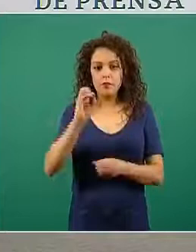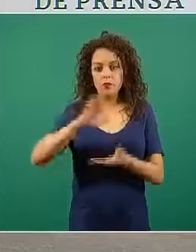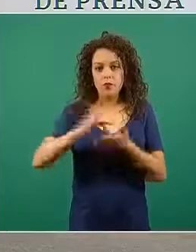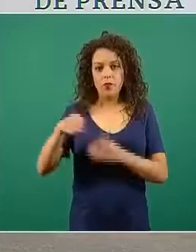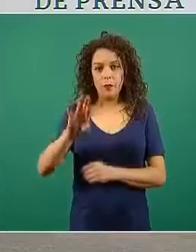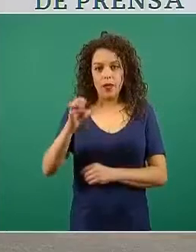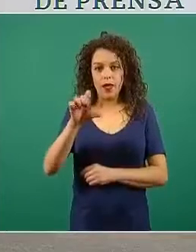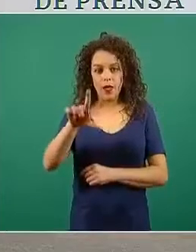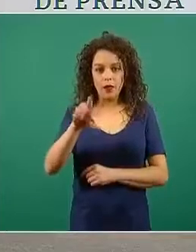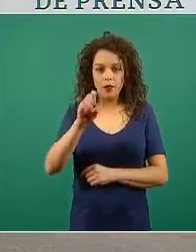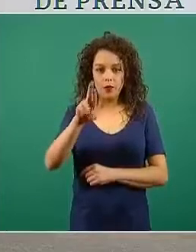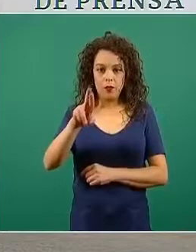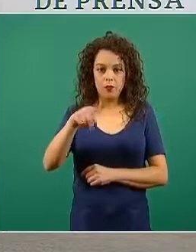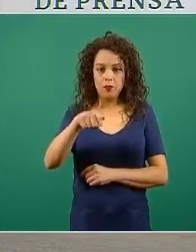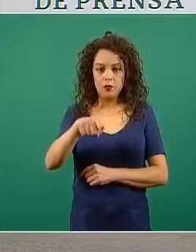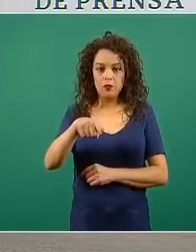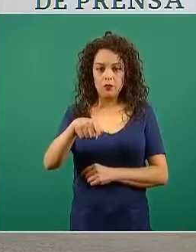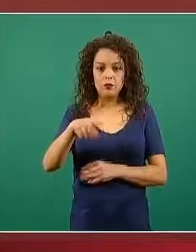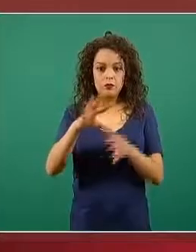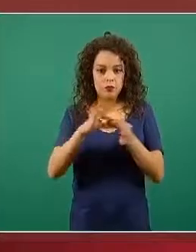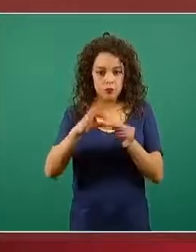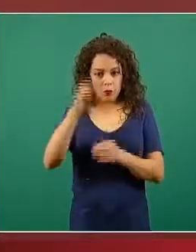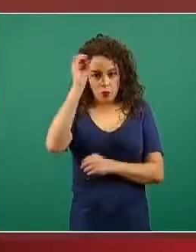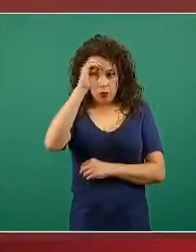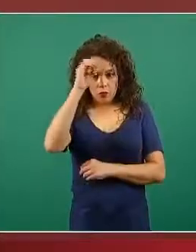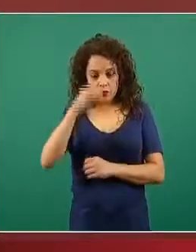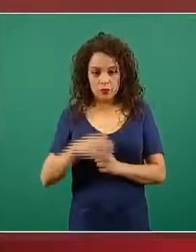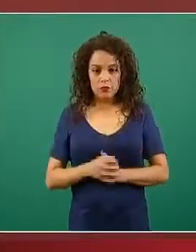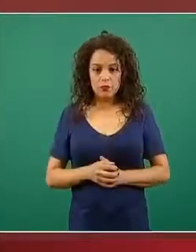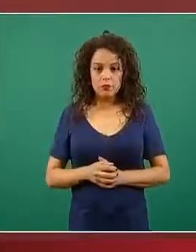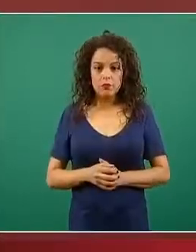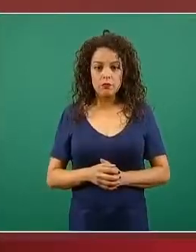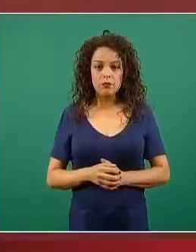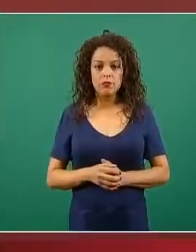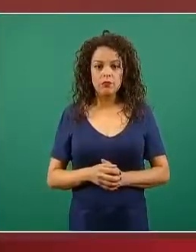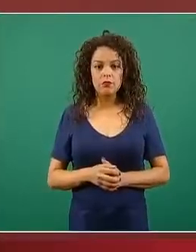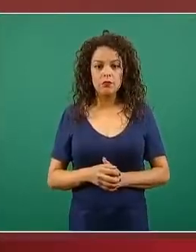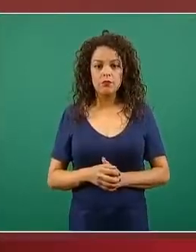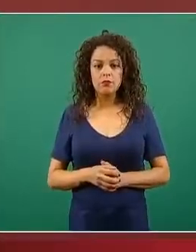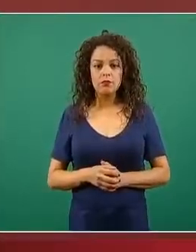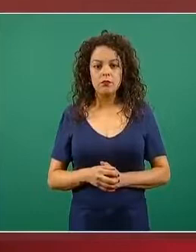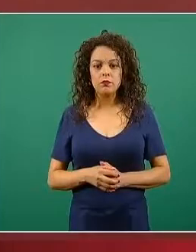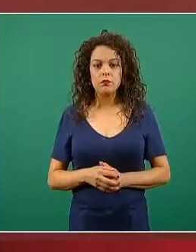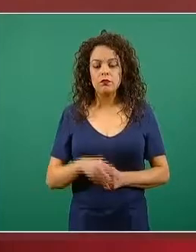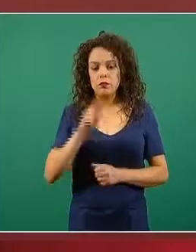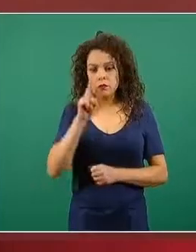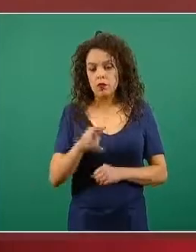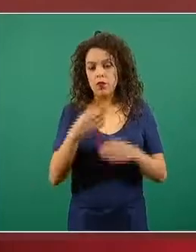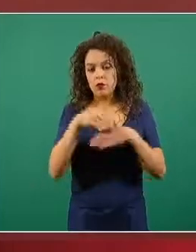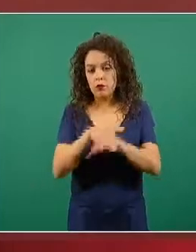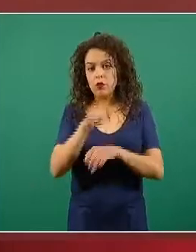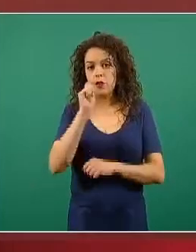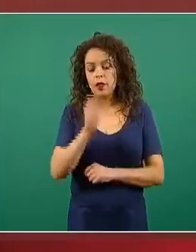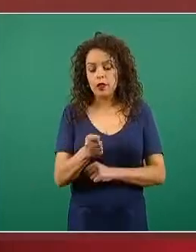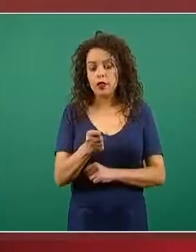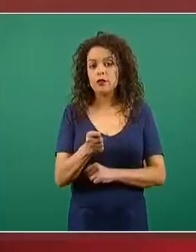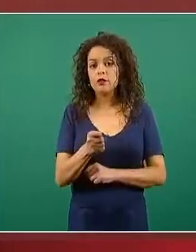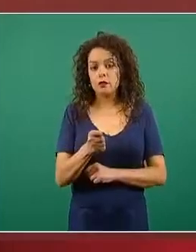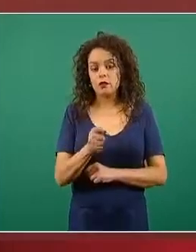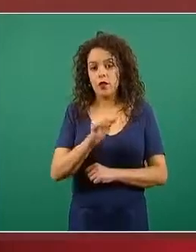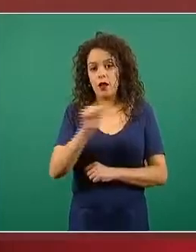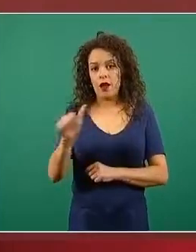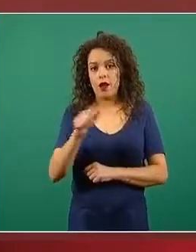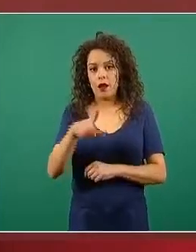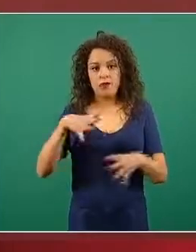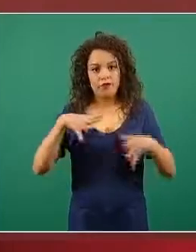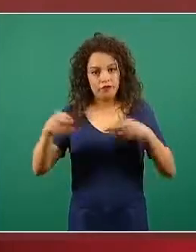Miguel por su comentario tan prolijo sobre la situación tanto epidemiológica como